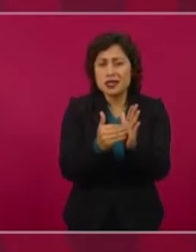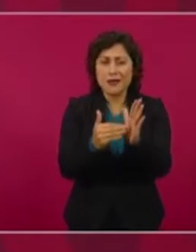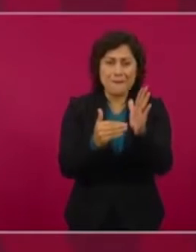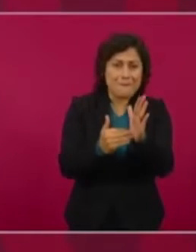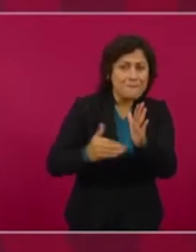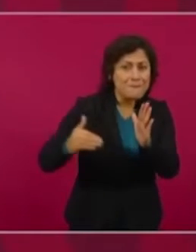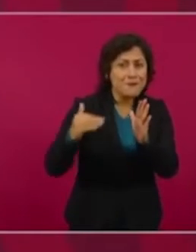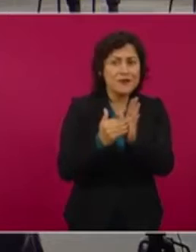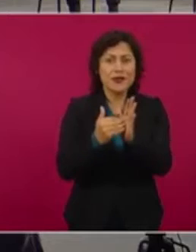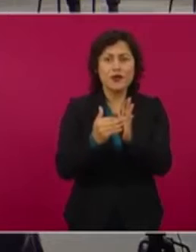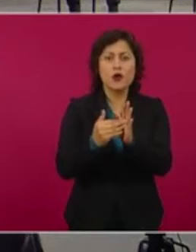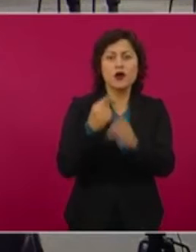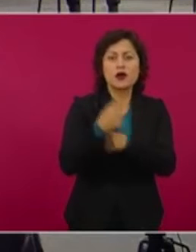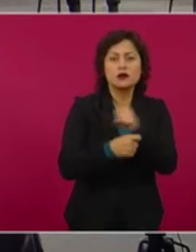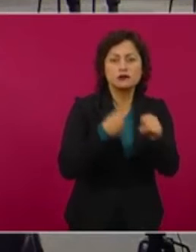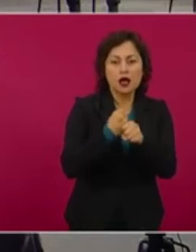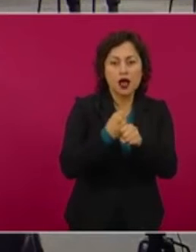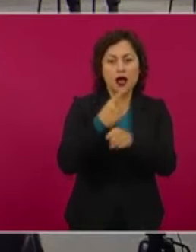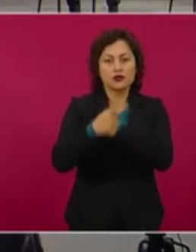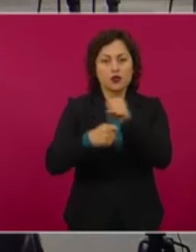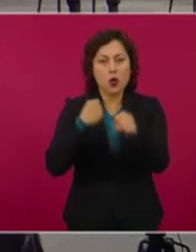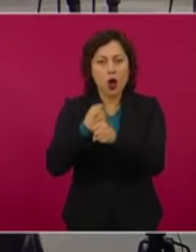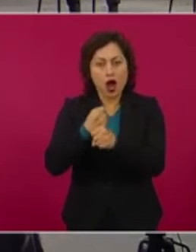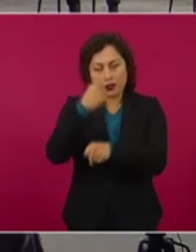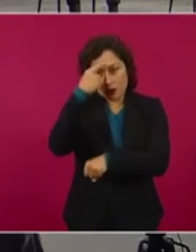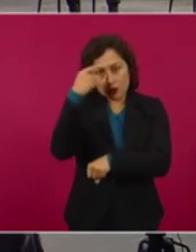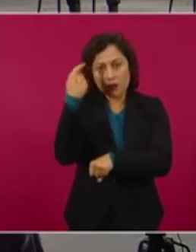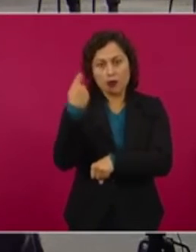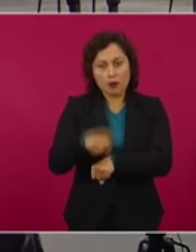al año por los reclusorios,